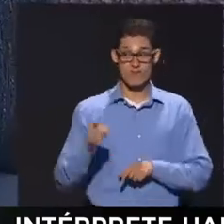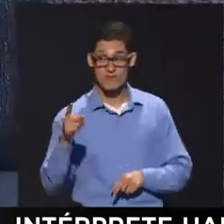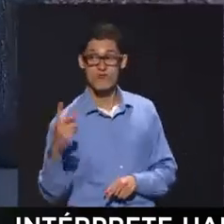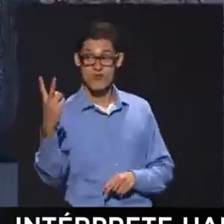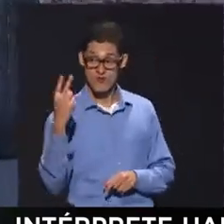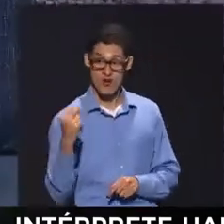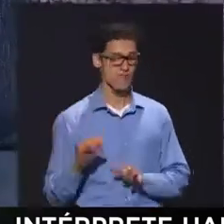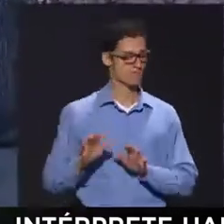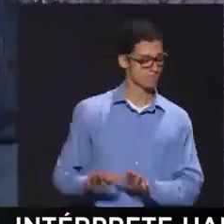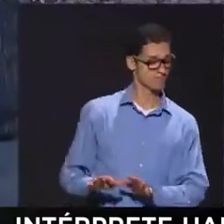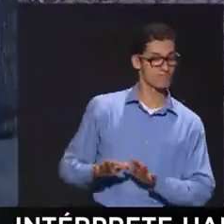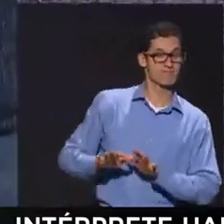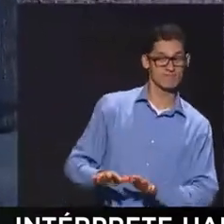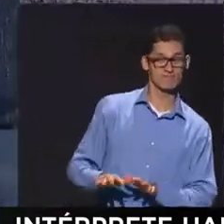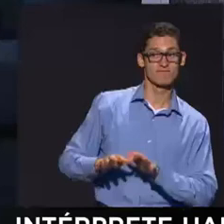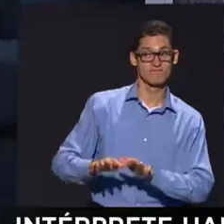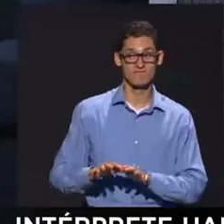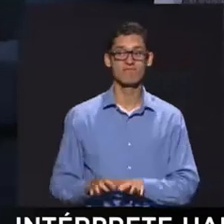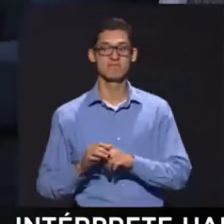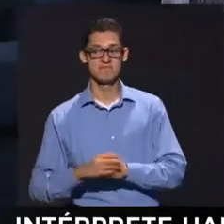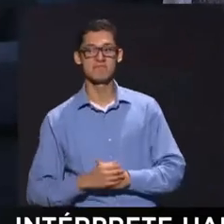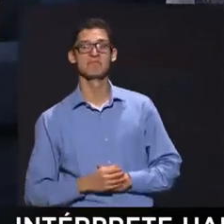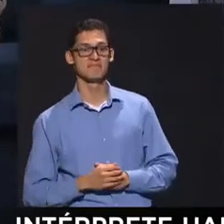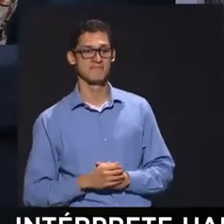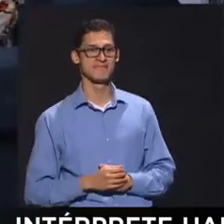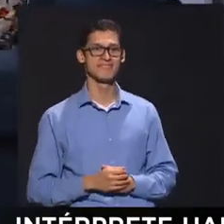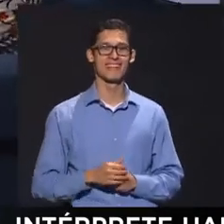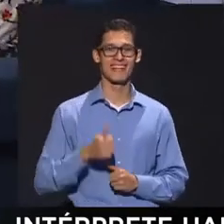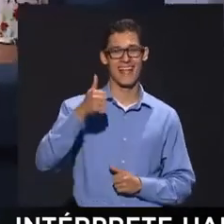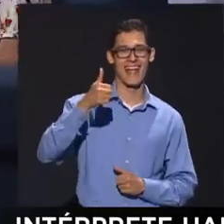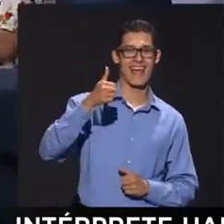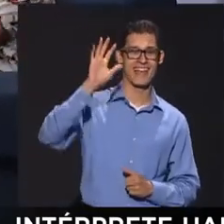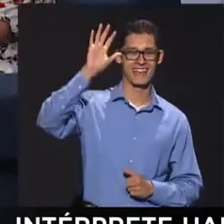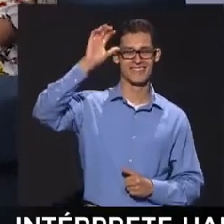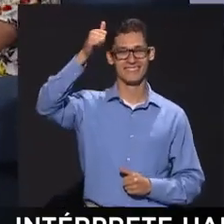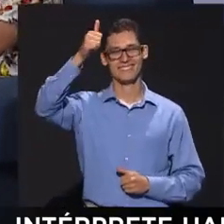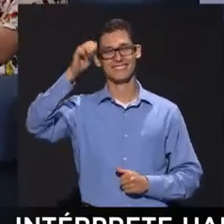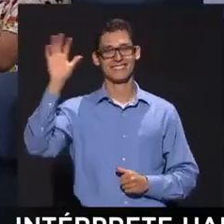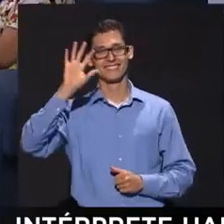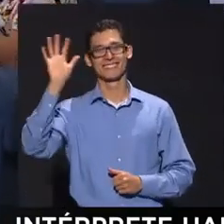caer. Y si dice que no, pasó la prueba. Pao de baile.